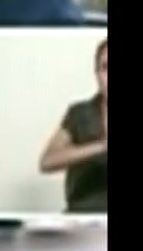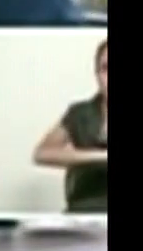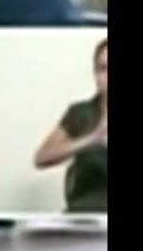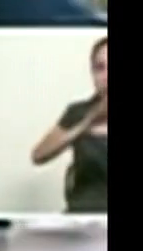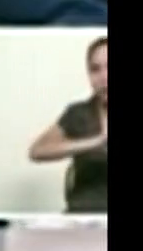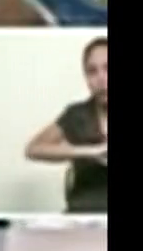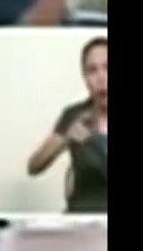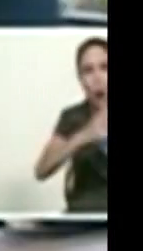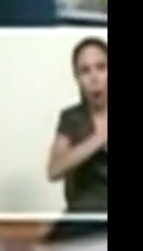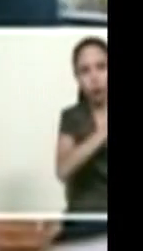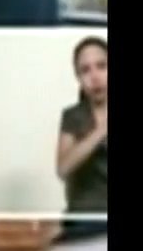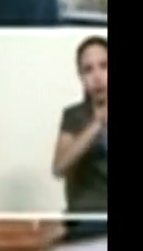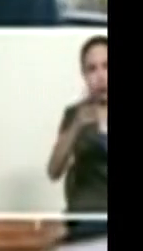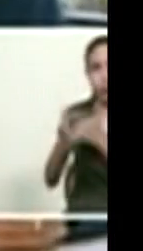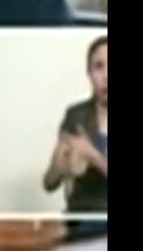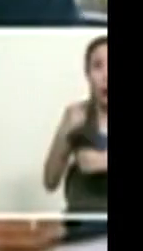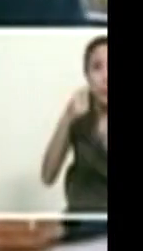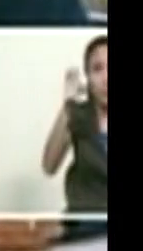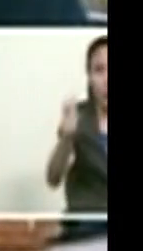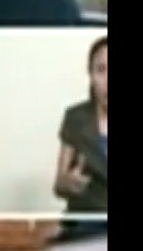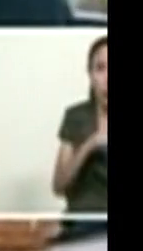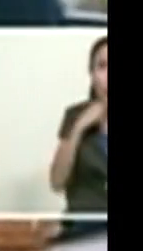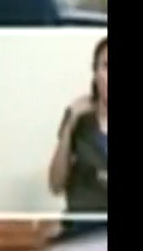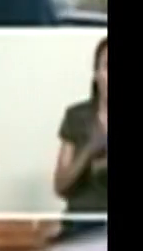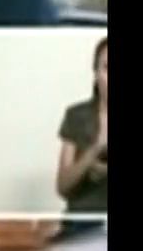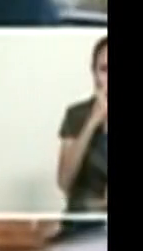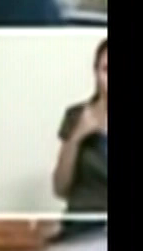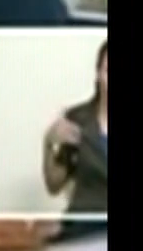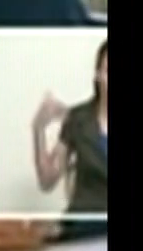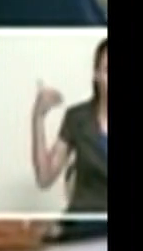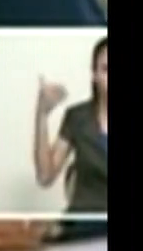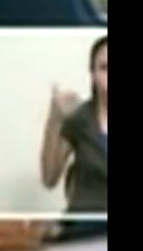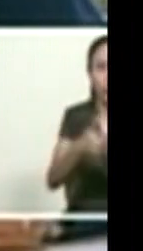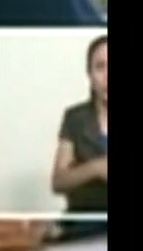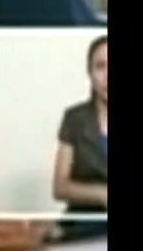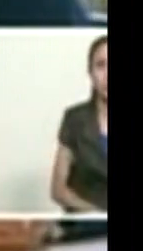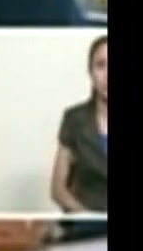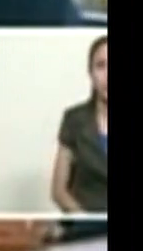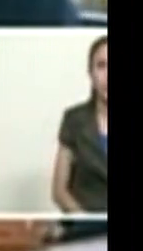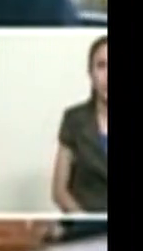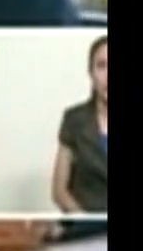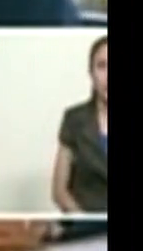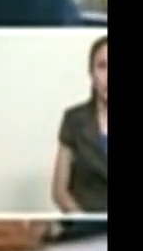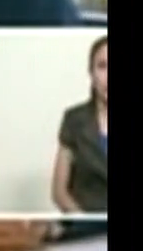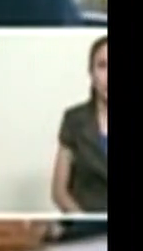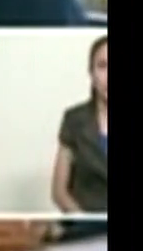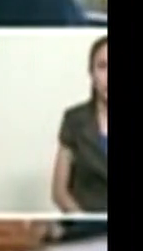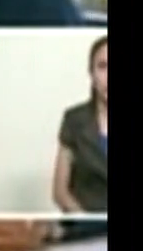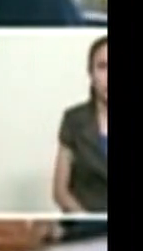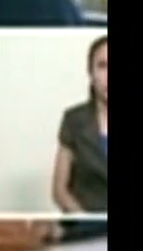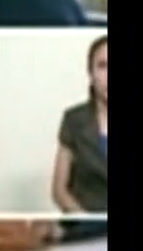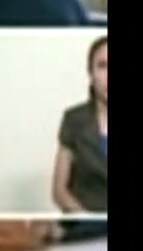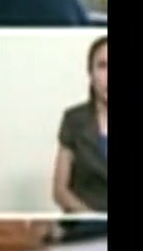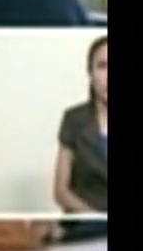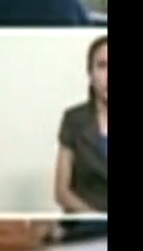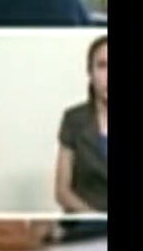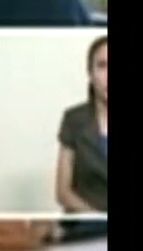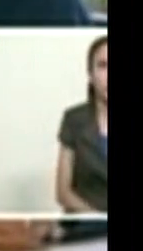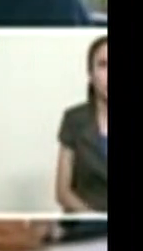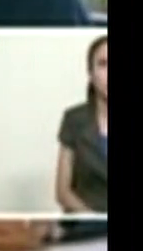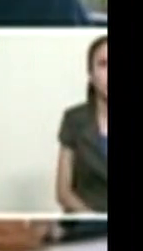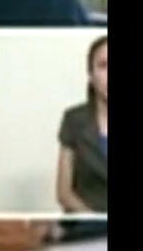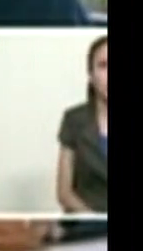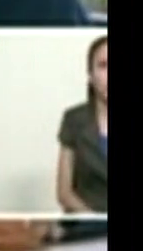agrega las instituciones del estado han sido transformadas en perpetradores de una empresa criminal víctor hugo